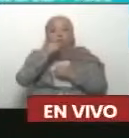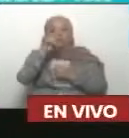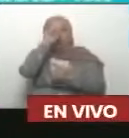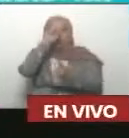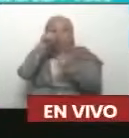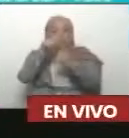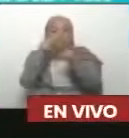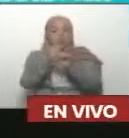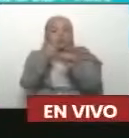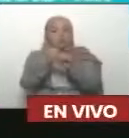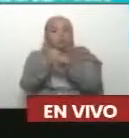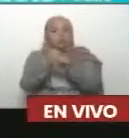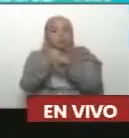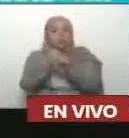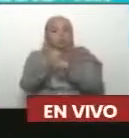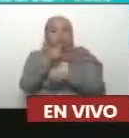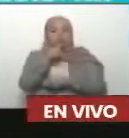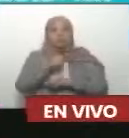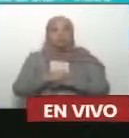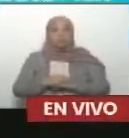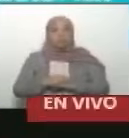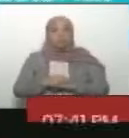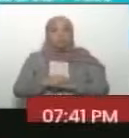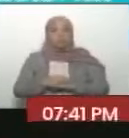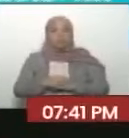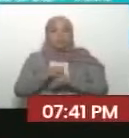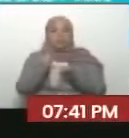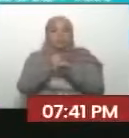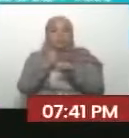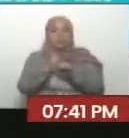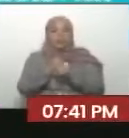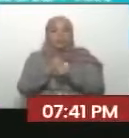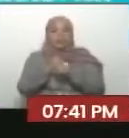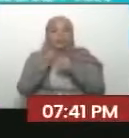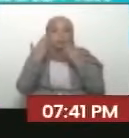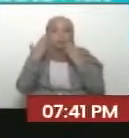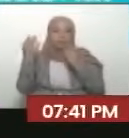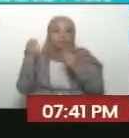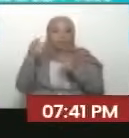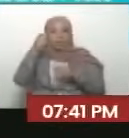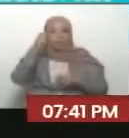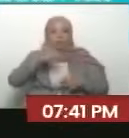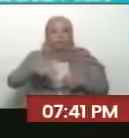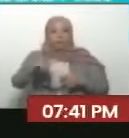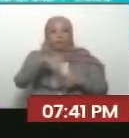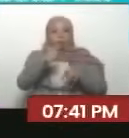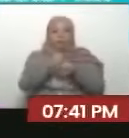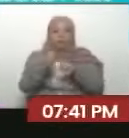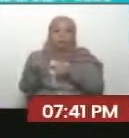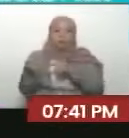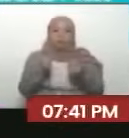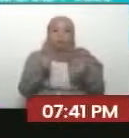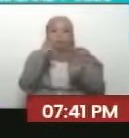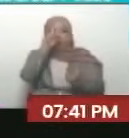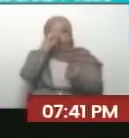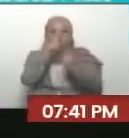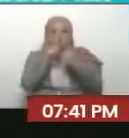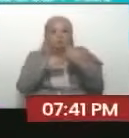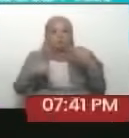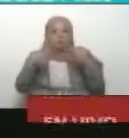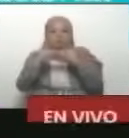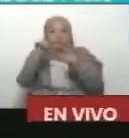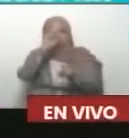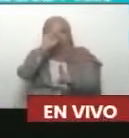metas como país, como república, como colectivo nacional, como alma unificada,